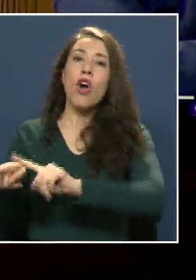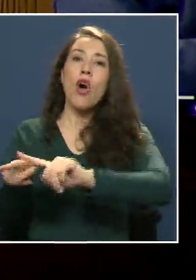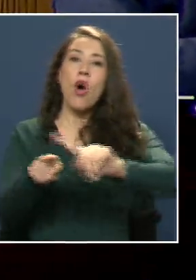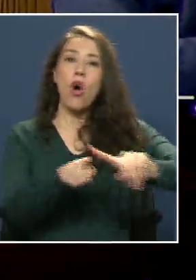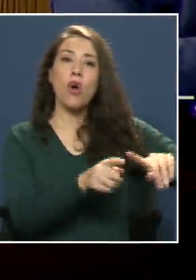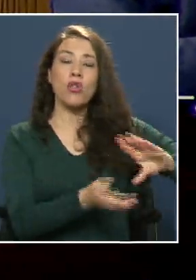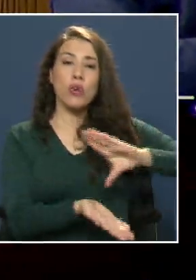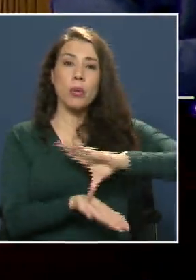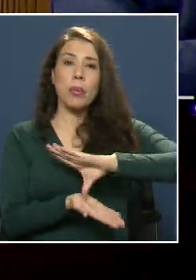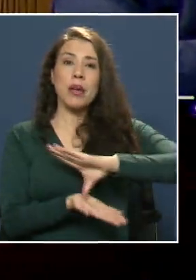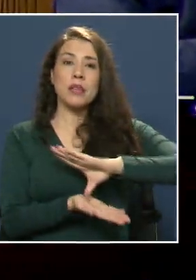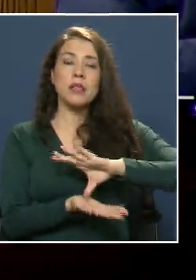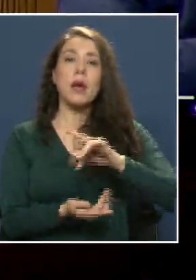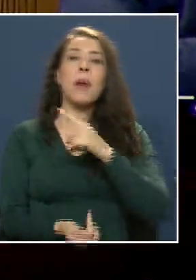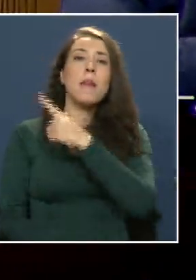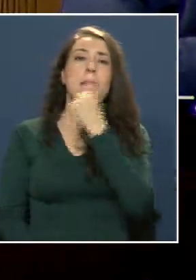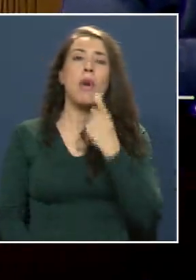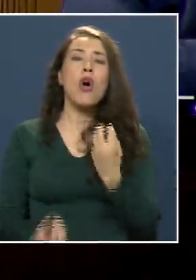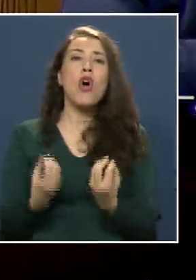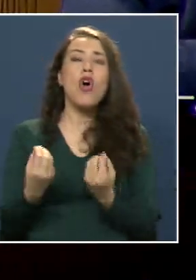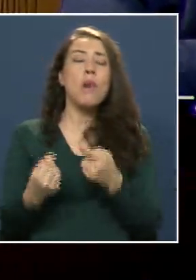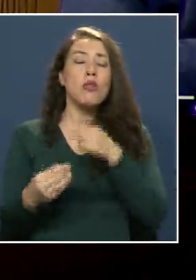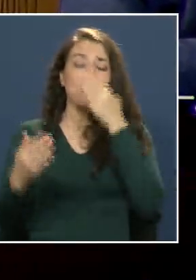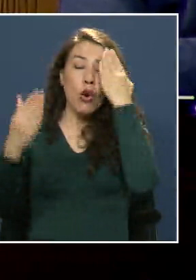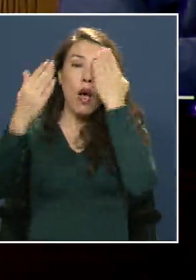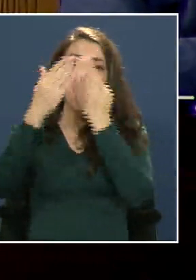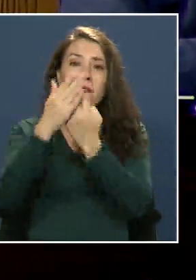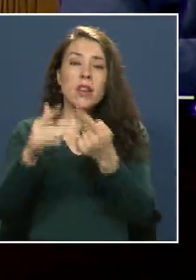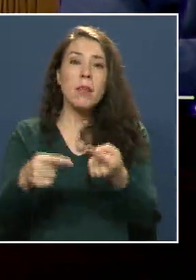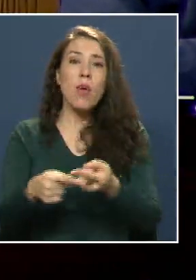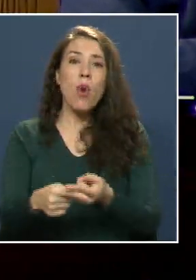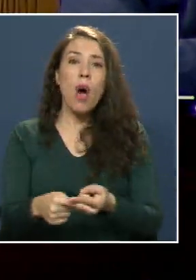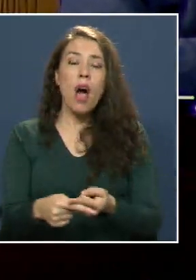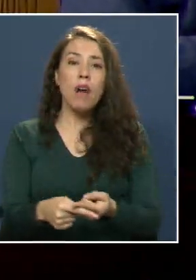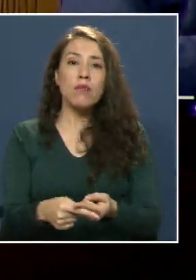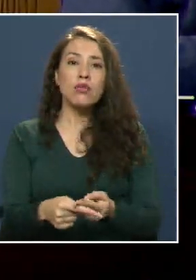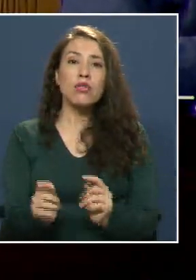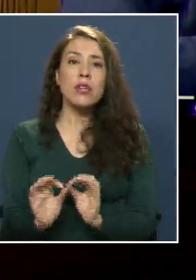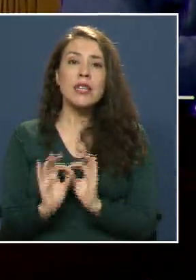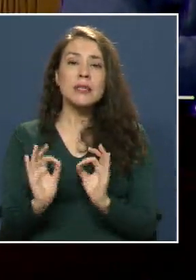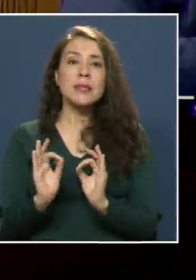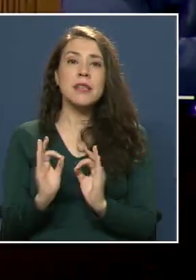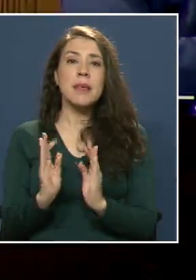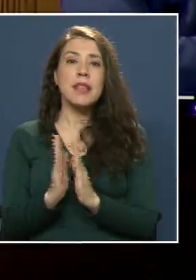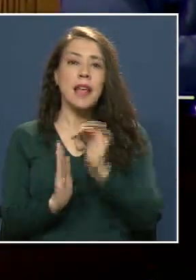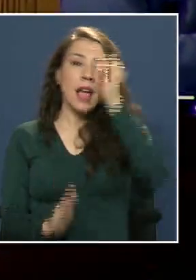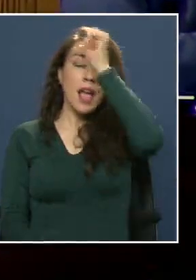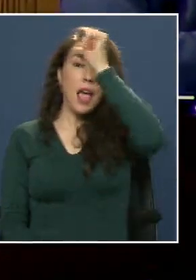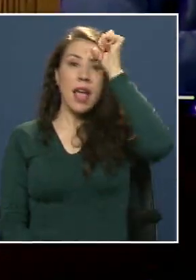países que nos preguntan cómo hemos enfrentado estos abusos y particularmente en la Iglesia.